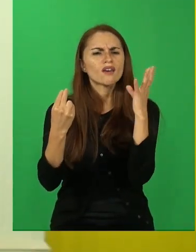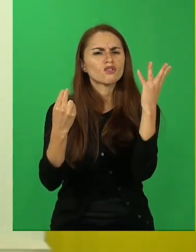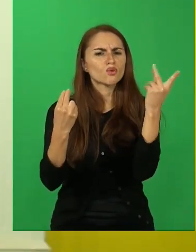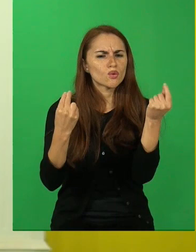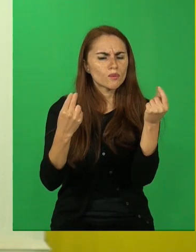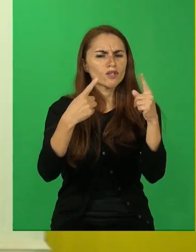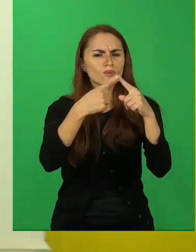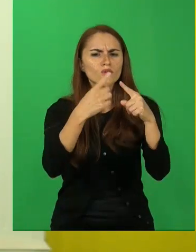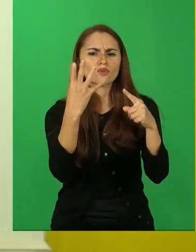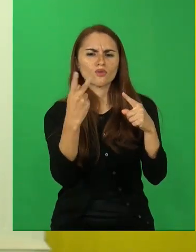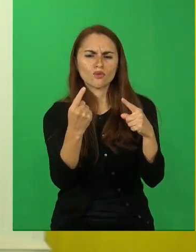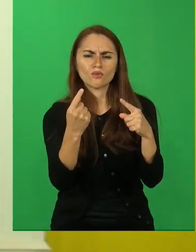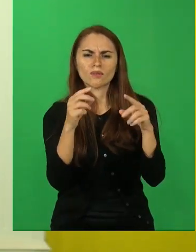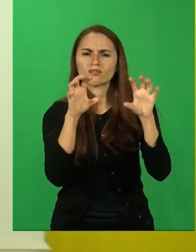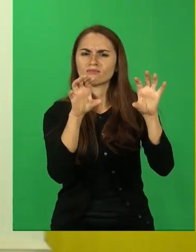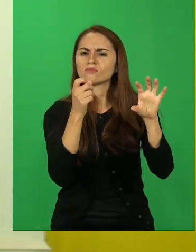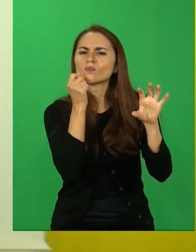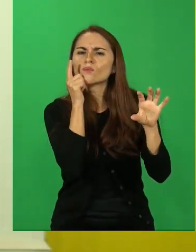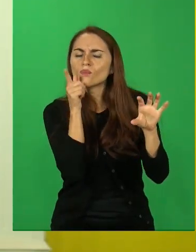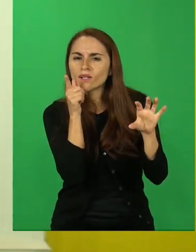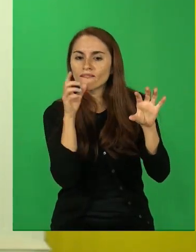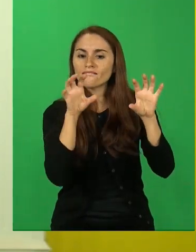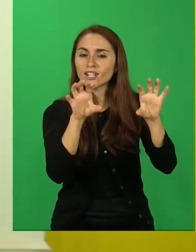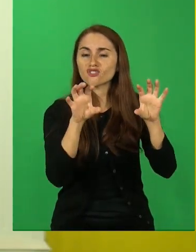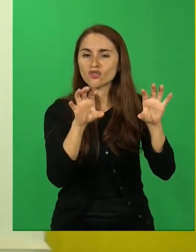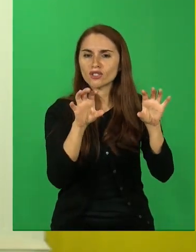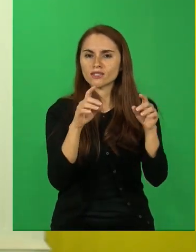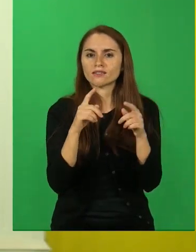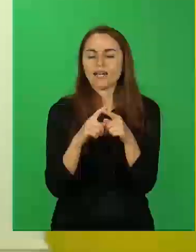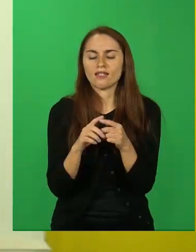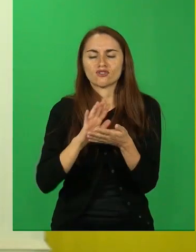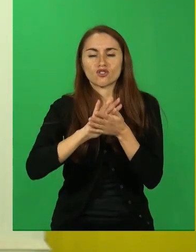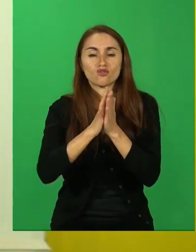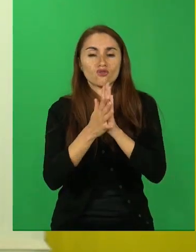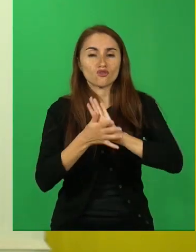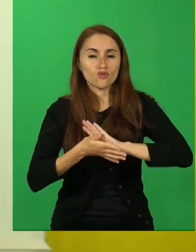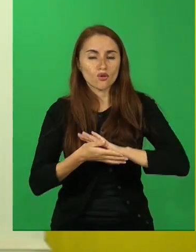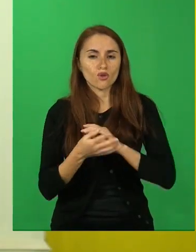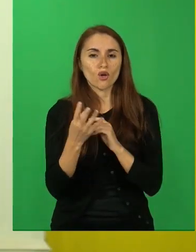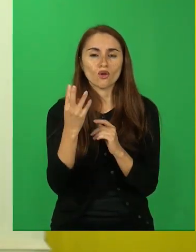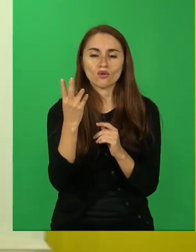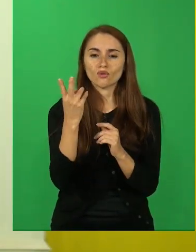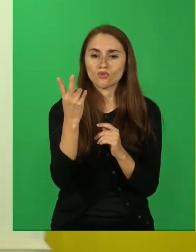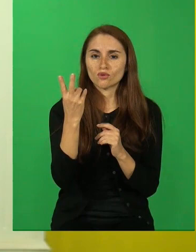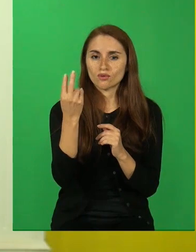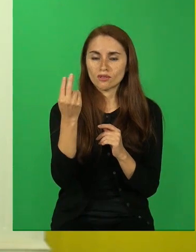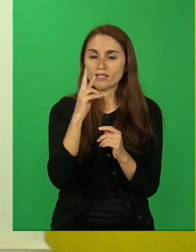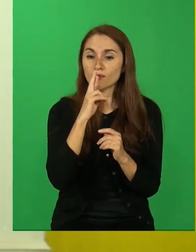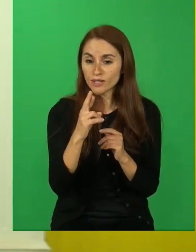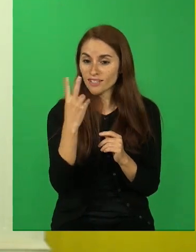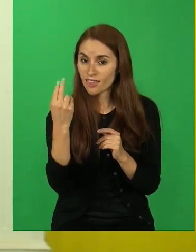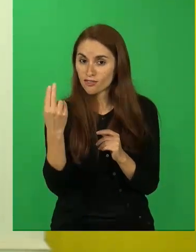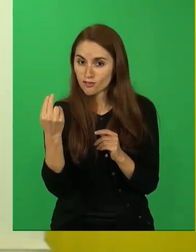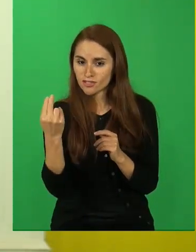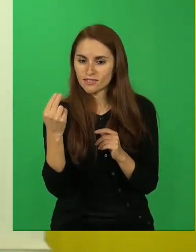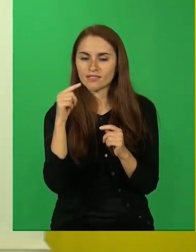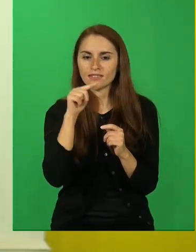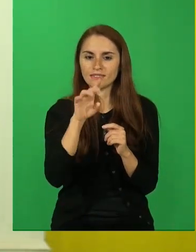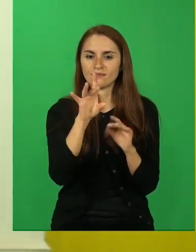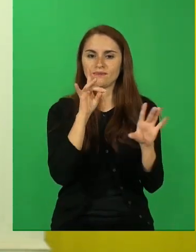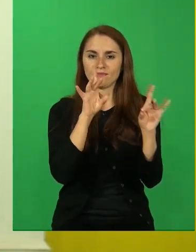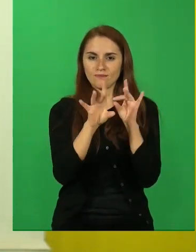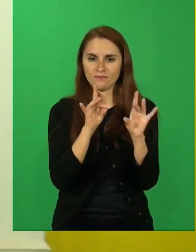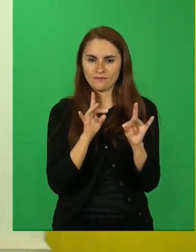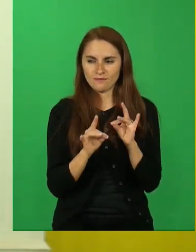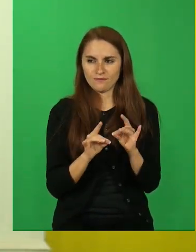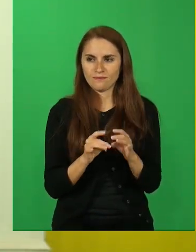entonces primero? Tenemos que encontrar todos los números que multiplicados entre sí nos den como